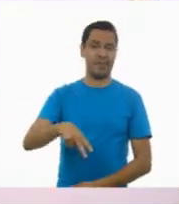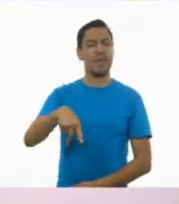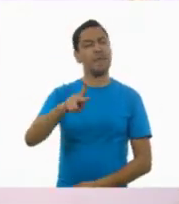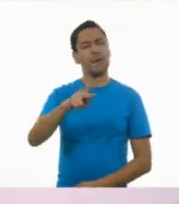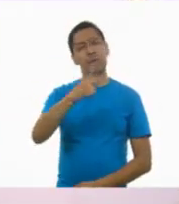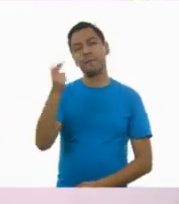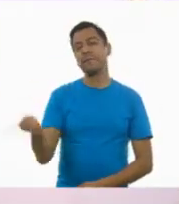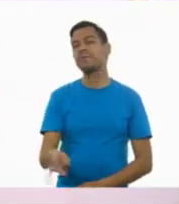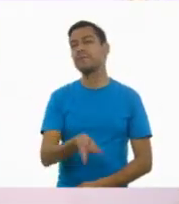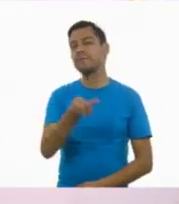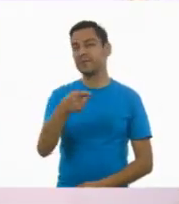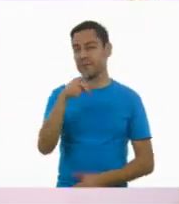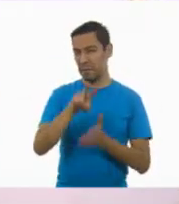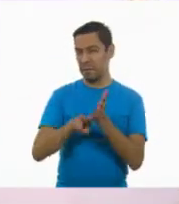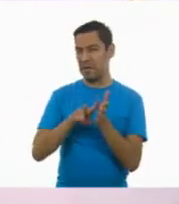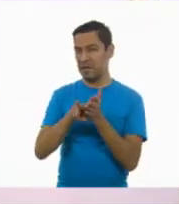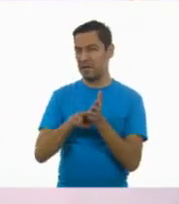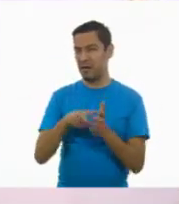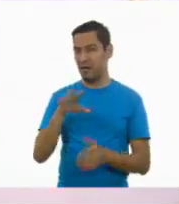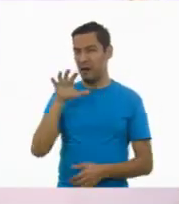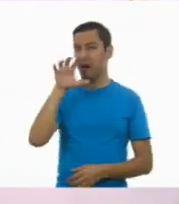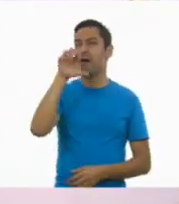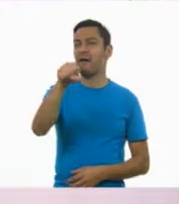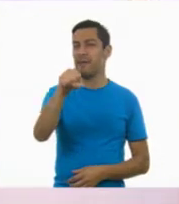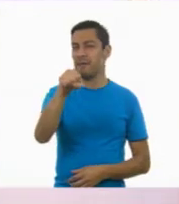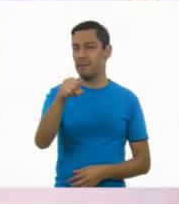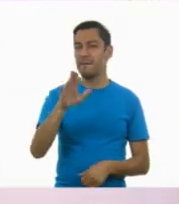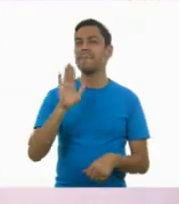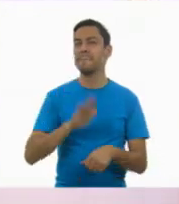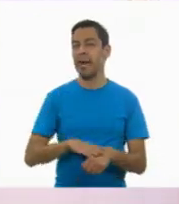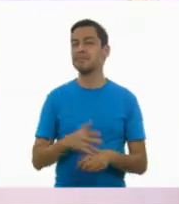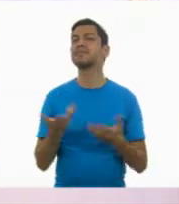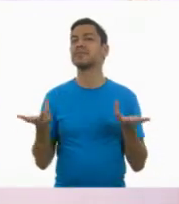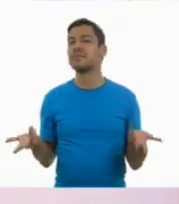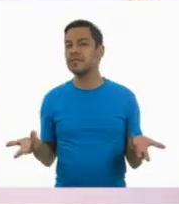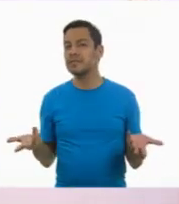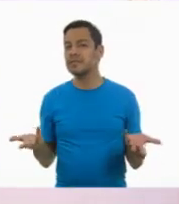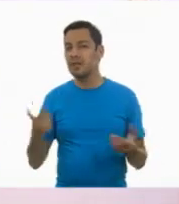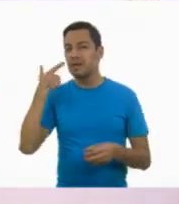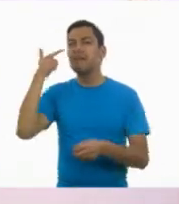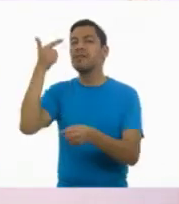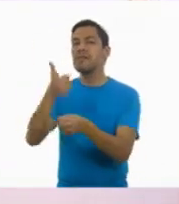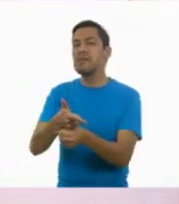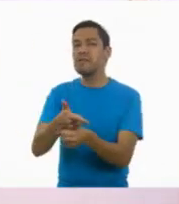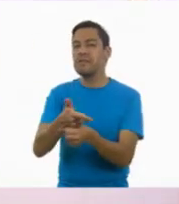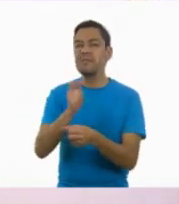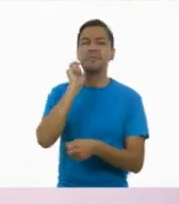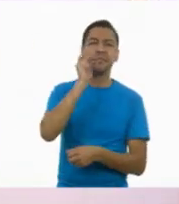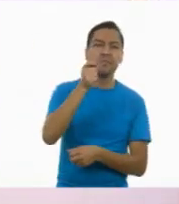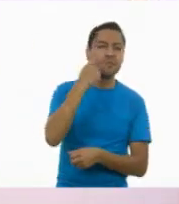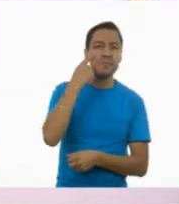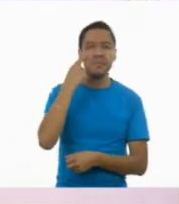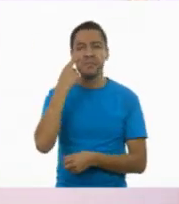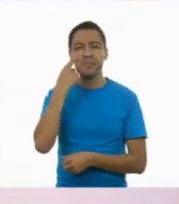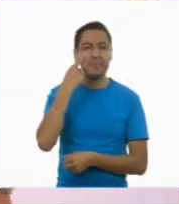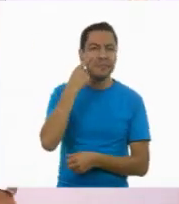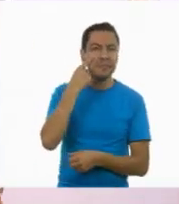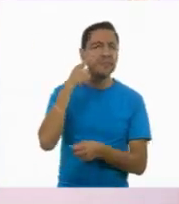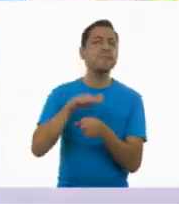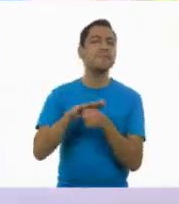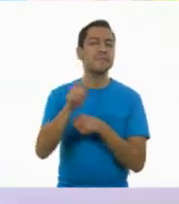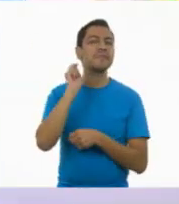más pudieron observar en el video? Ustedes que están en casa, ¿de qué se dieron cuenta? Yo sí